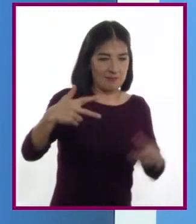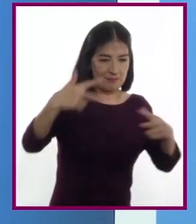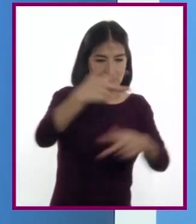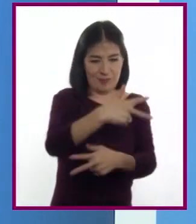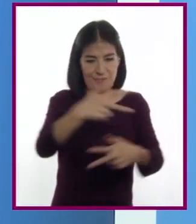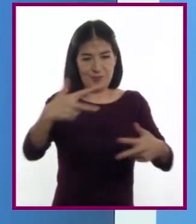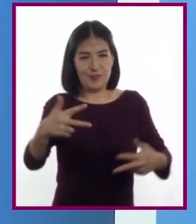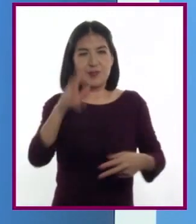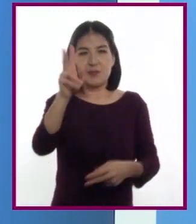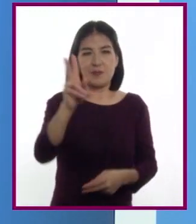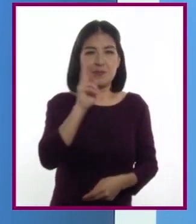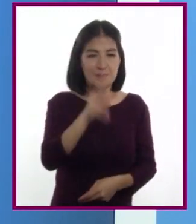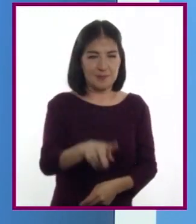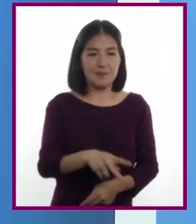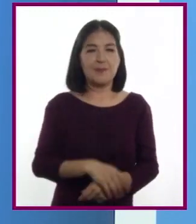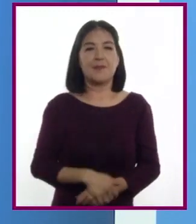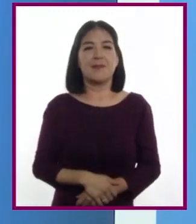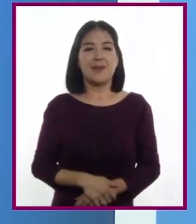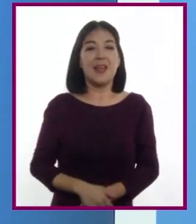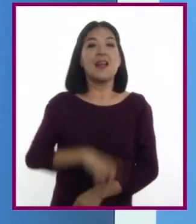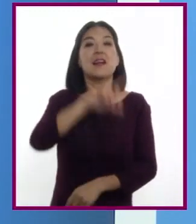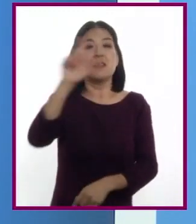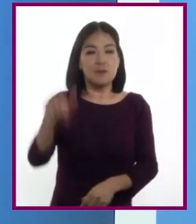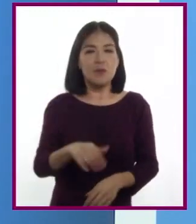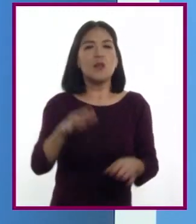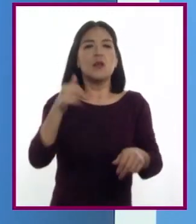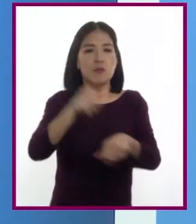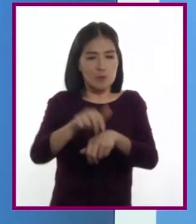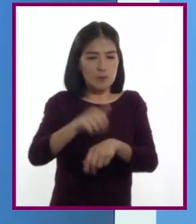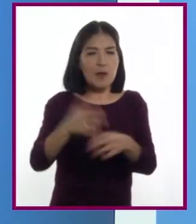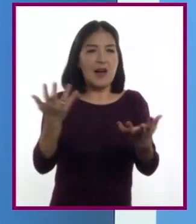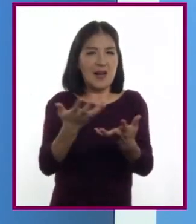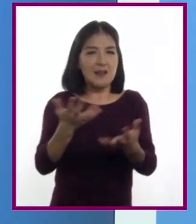desplazamientos? ¿Qué signo tendrá ese número?